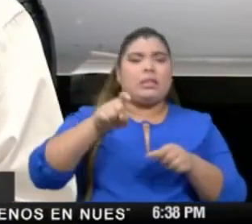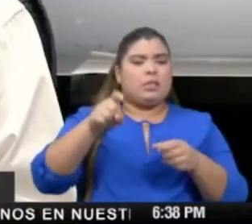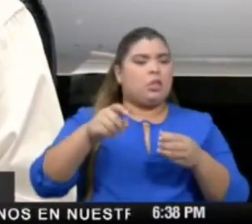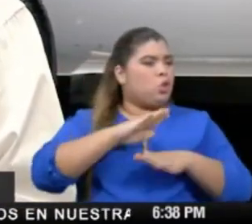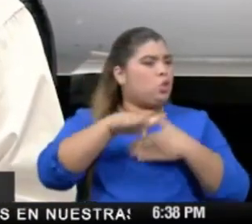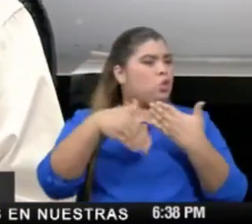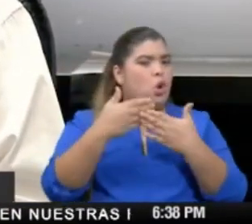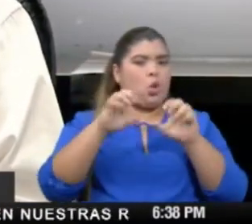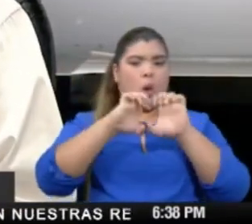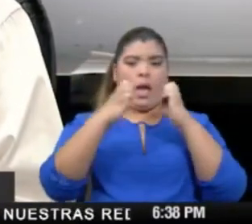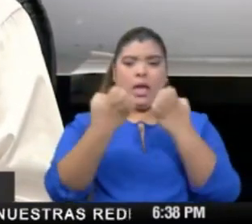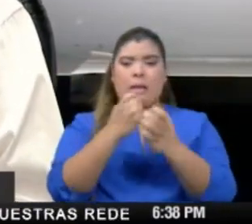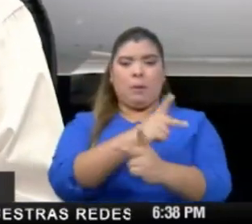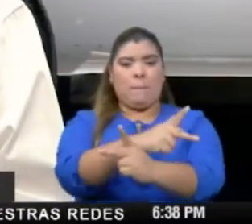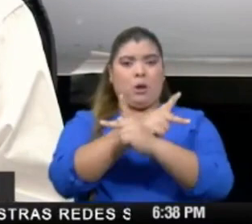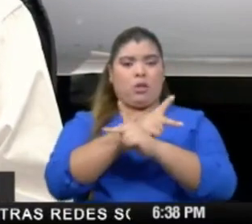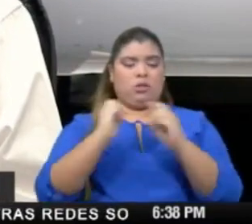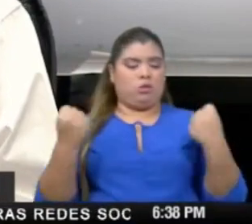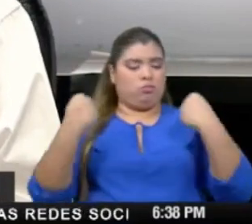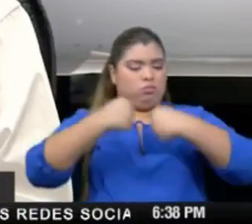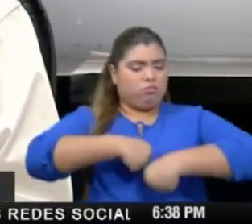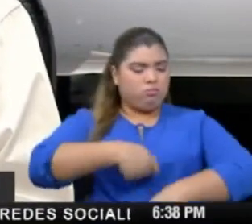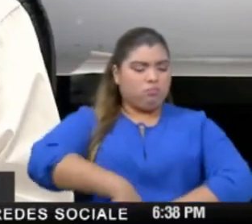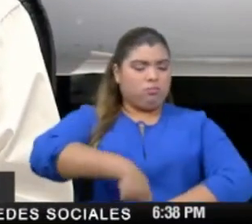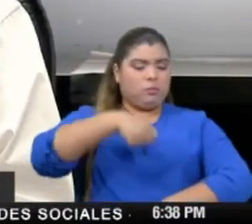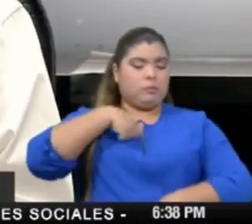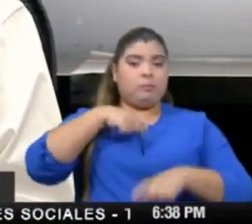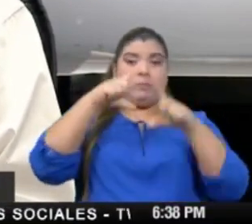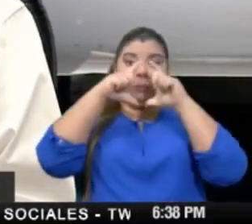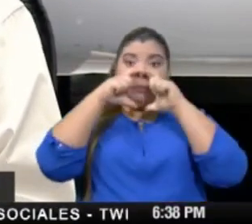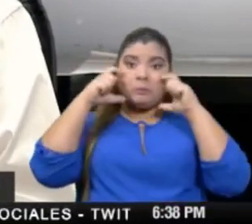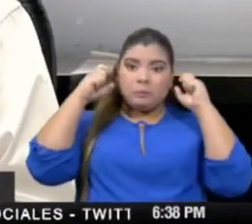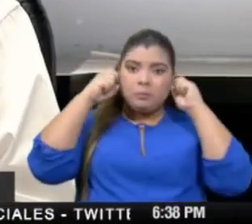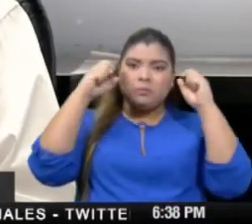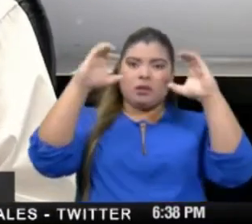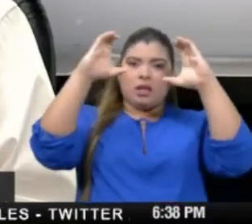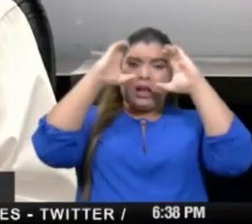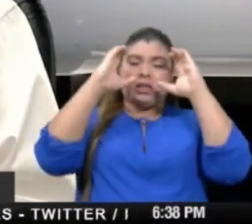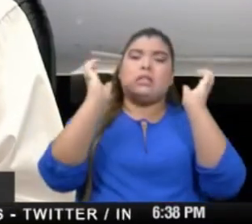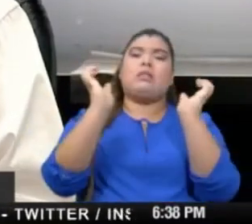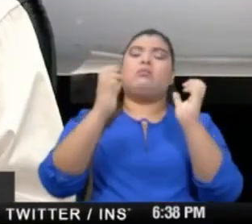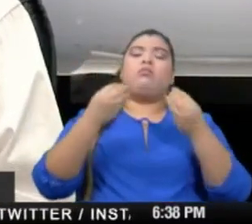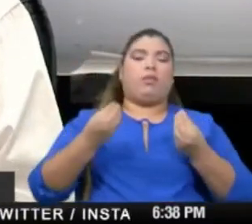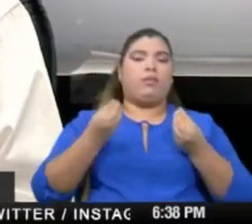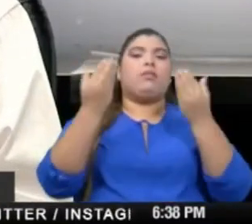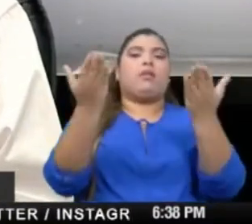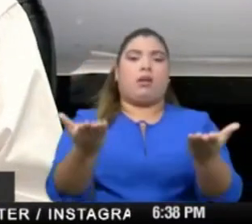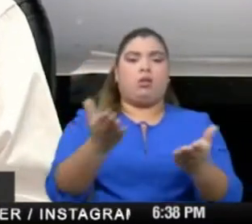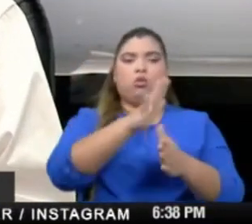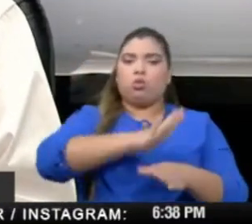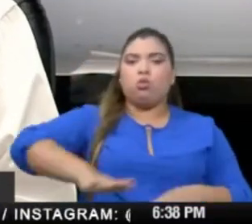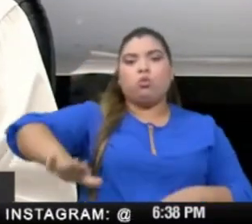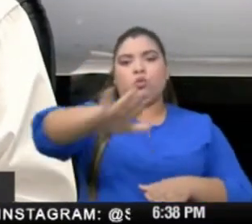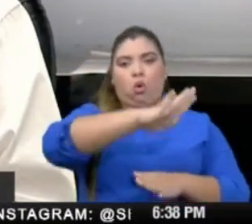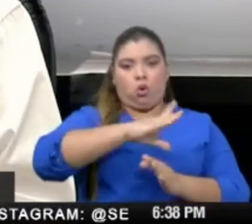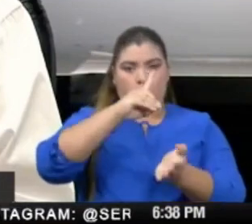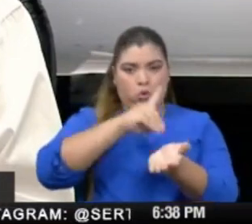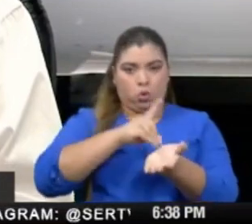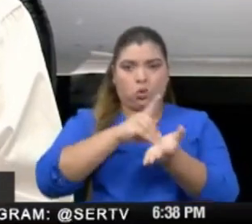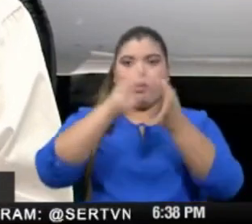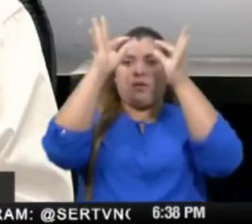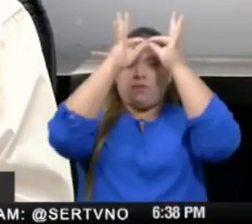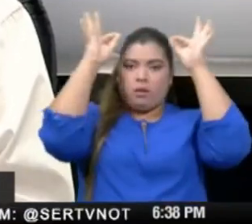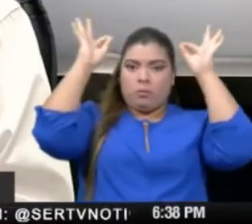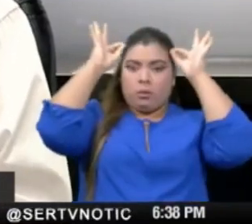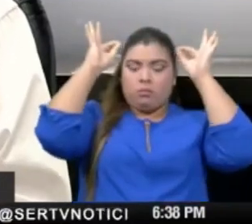los equipos de protección personal para que su salud esté asegurada. No queremos